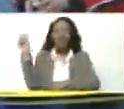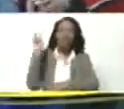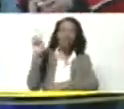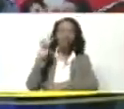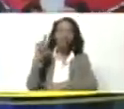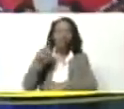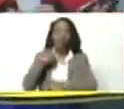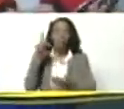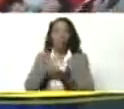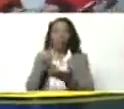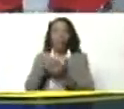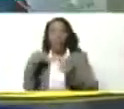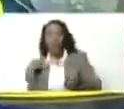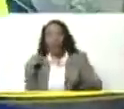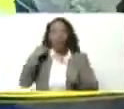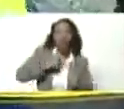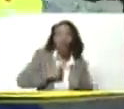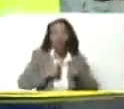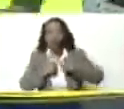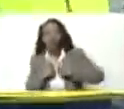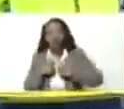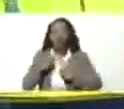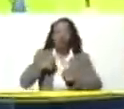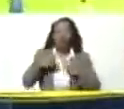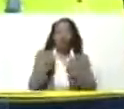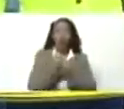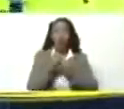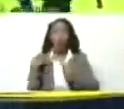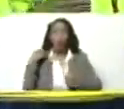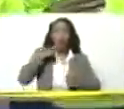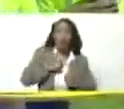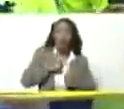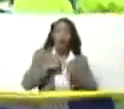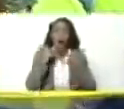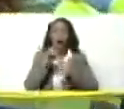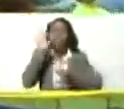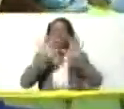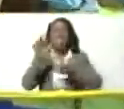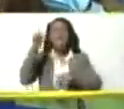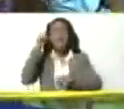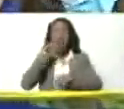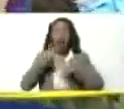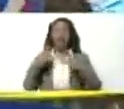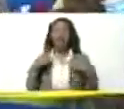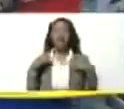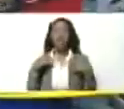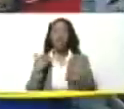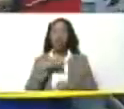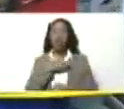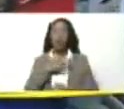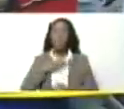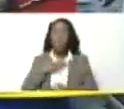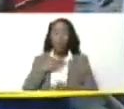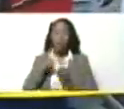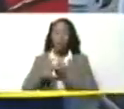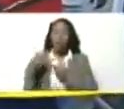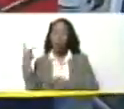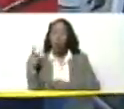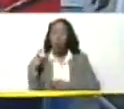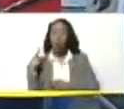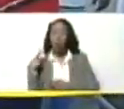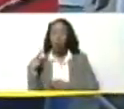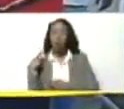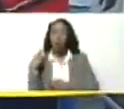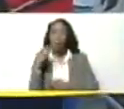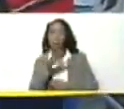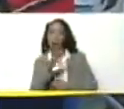soy parte de los mochileros. Sile y yo nos vamos con una mochila ahora, nos vamos a agarrar 15 días de vacaciones, Sile y yo. A